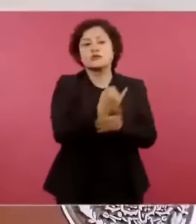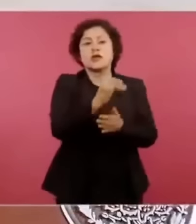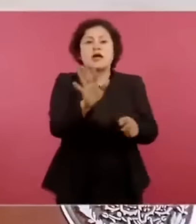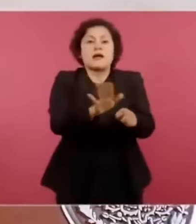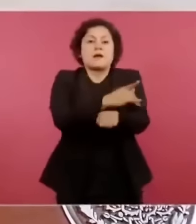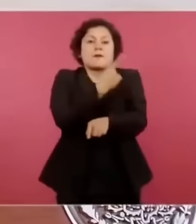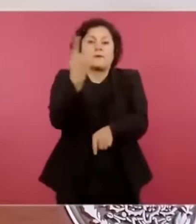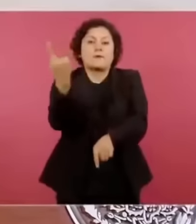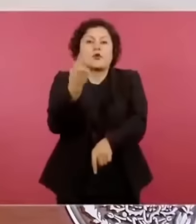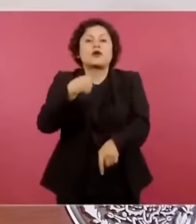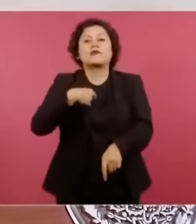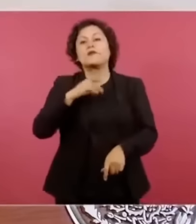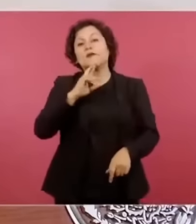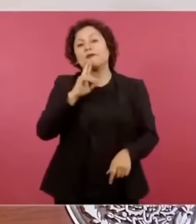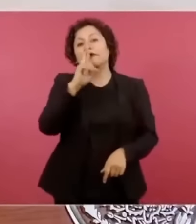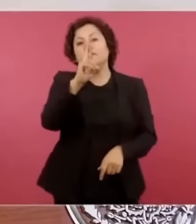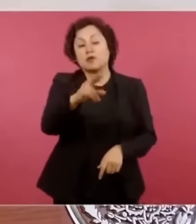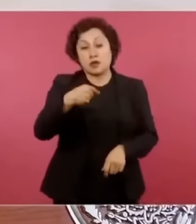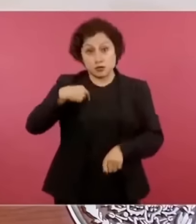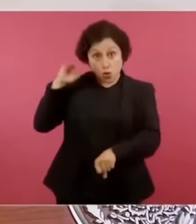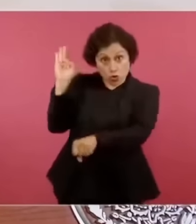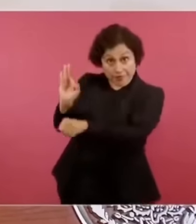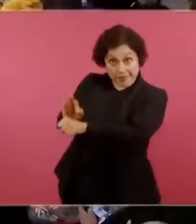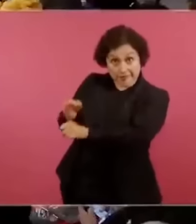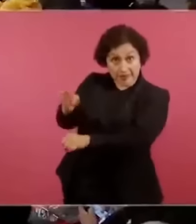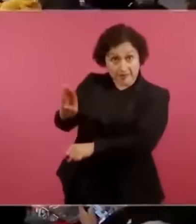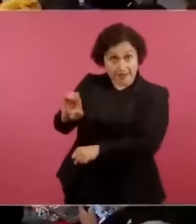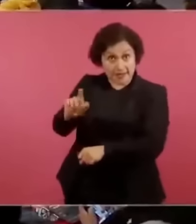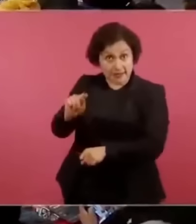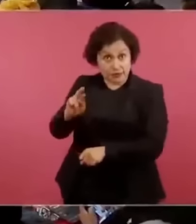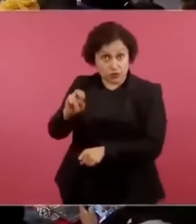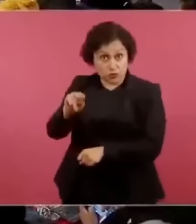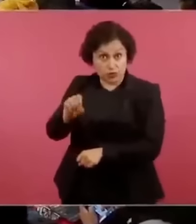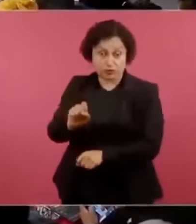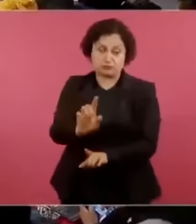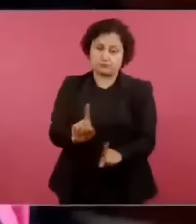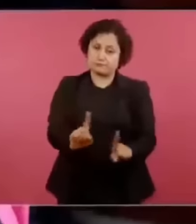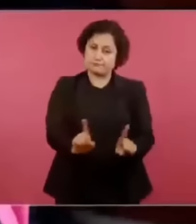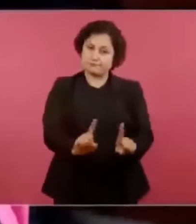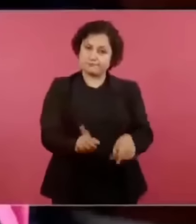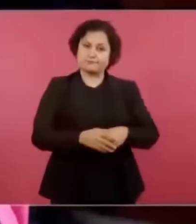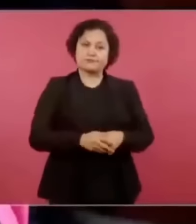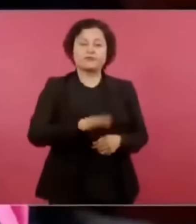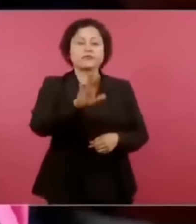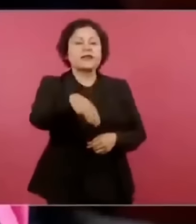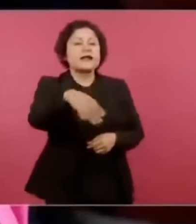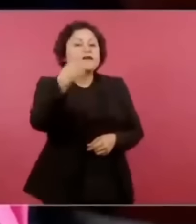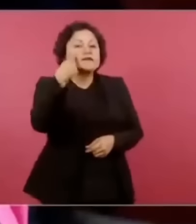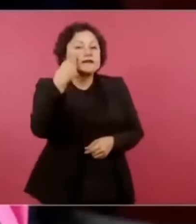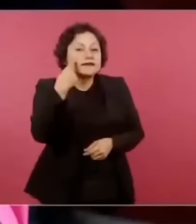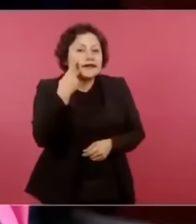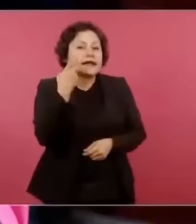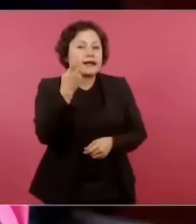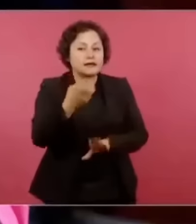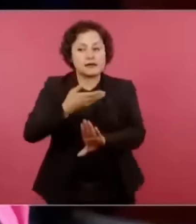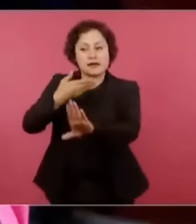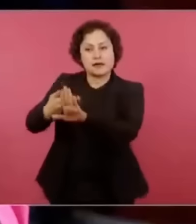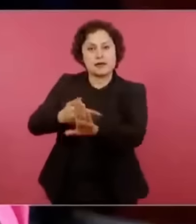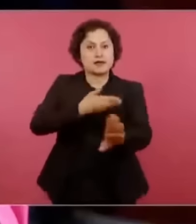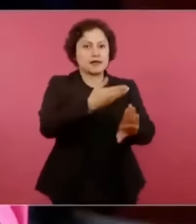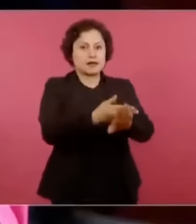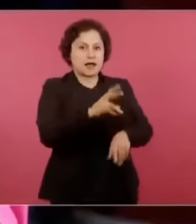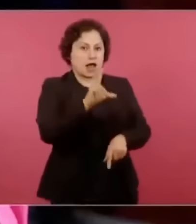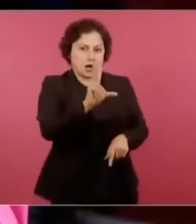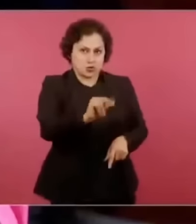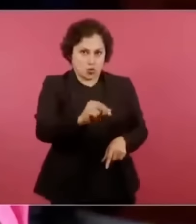al señor Beltrones, y no es así. No, pero no se trata de hablar mal de ellos, presidente. Simplemente la pregunta para usted